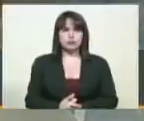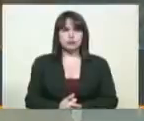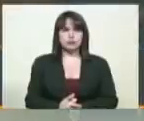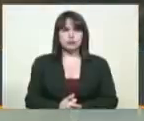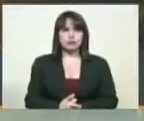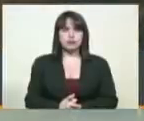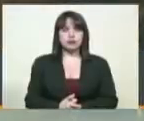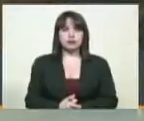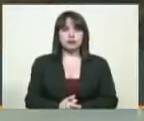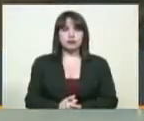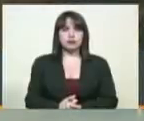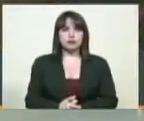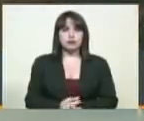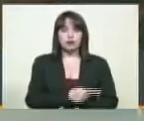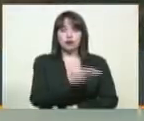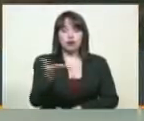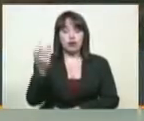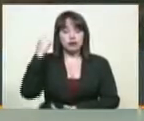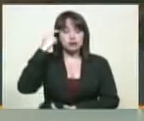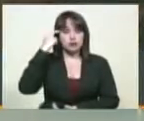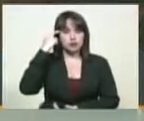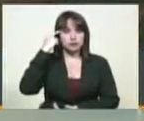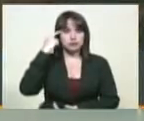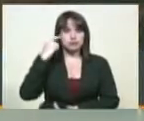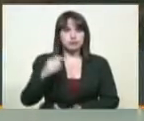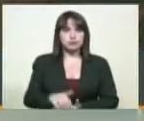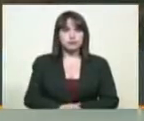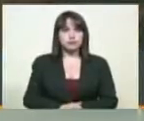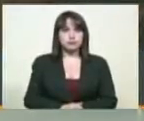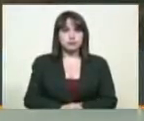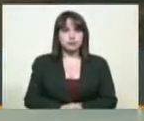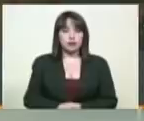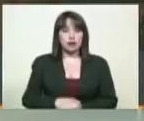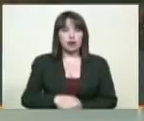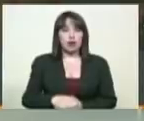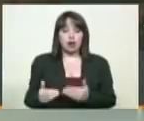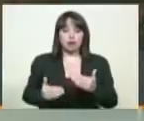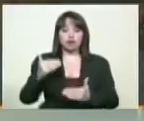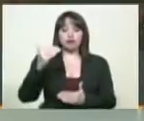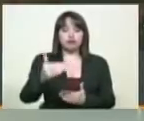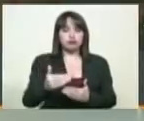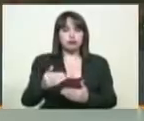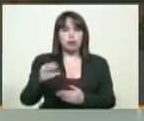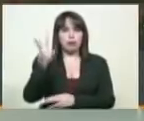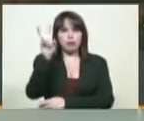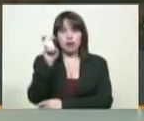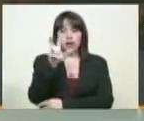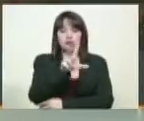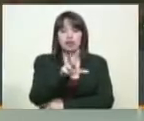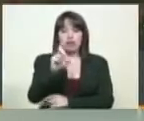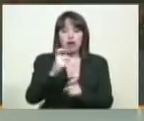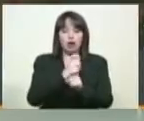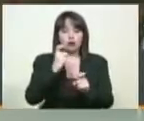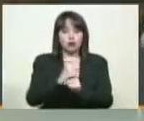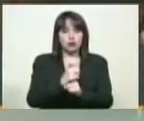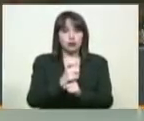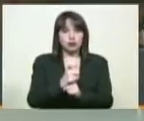como ya ustedes saben el próximo viernes 3 de agosto